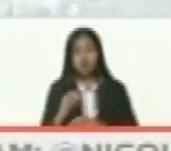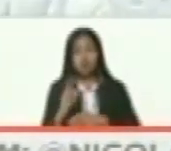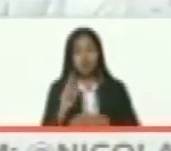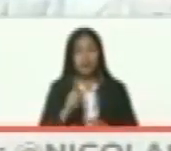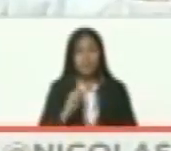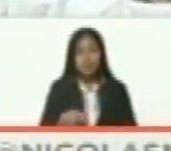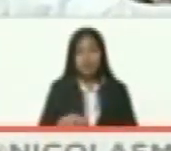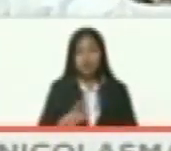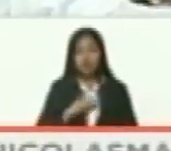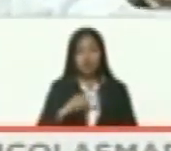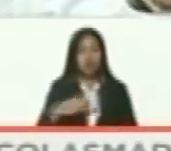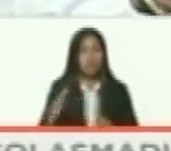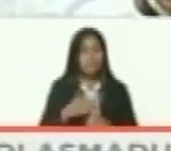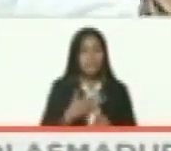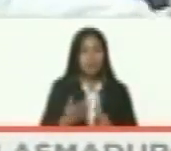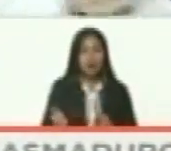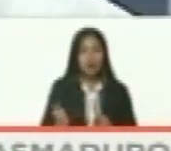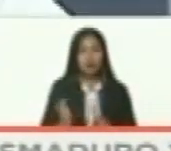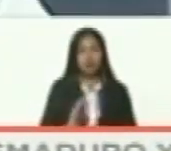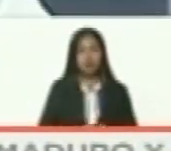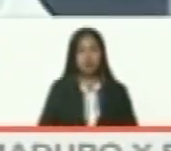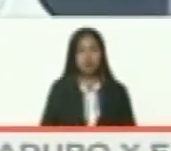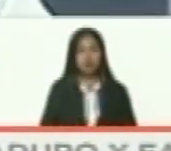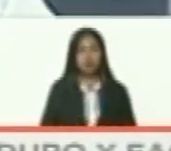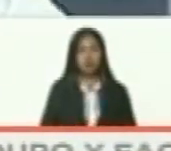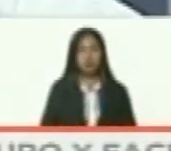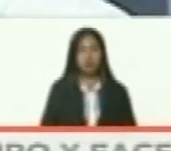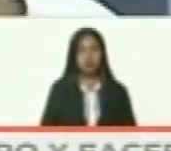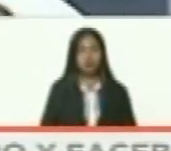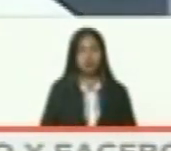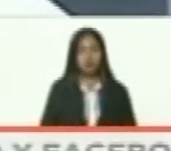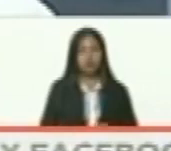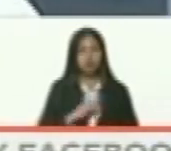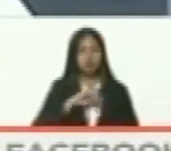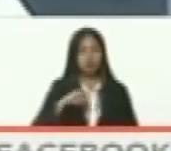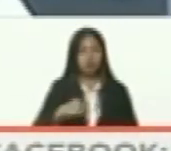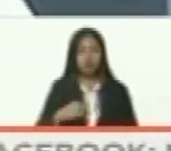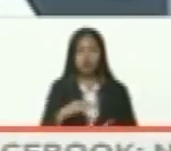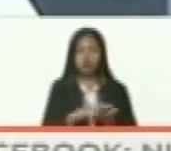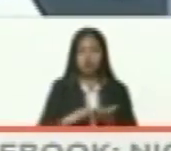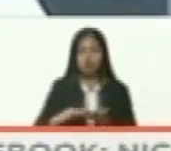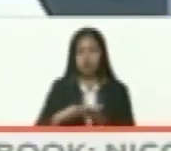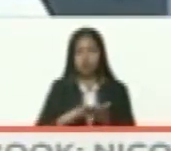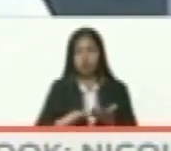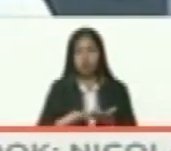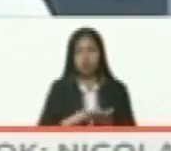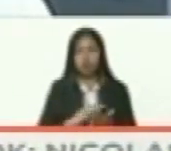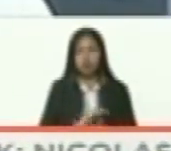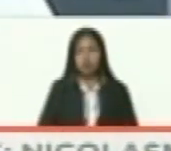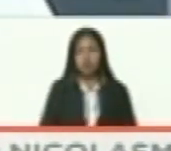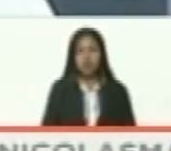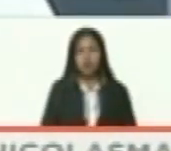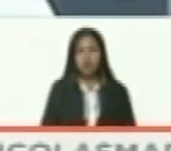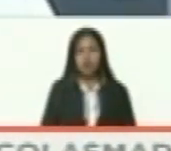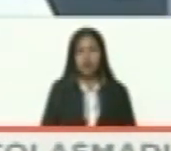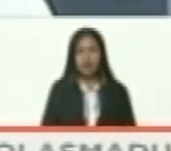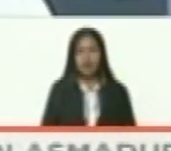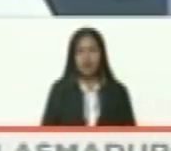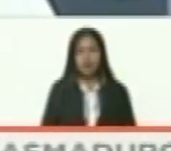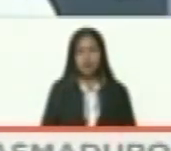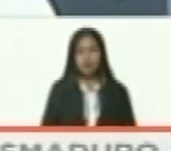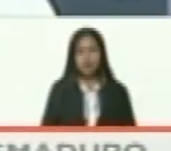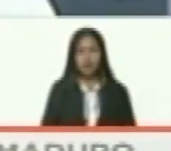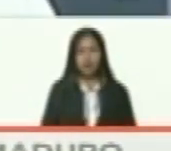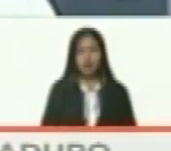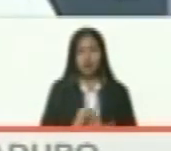si ustedes nos agreden, nosotros resolvemos, nosotros respondemos,